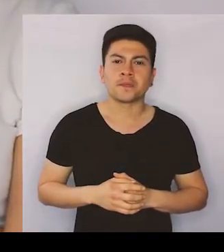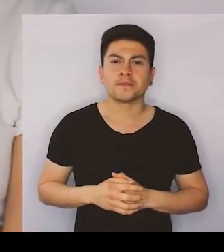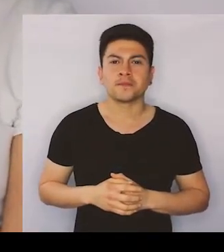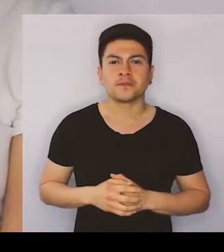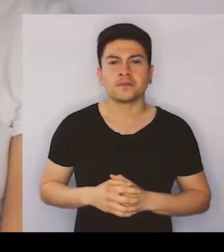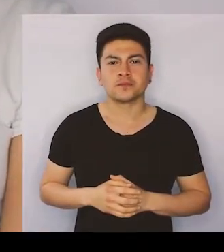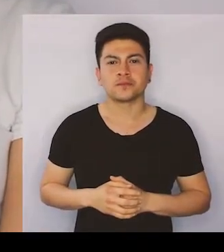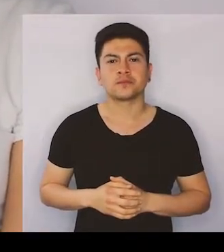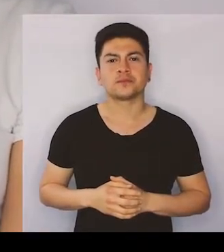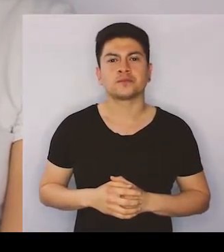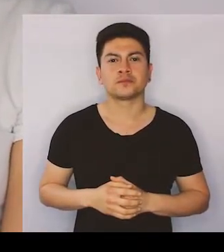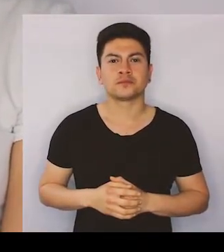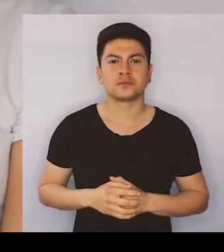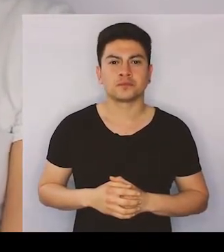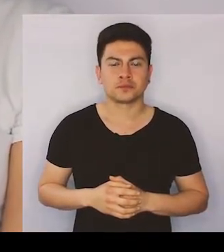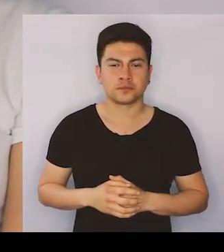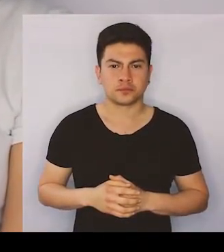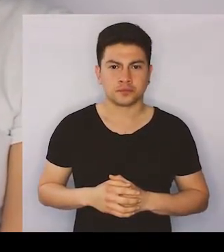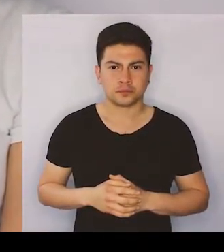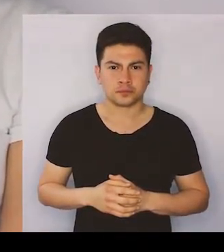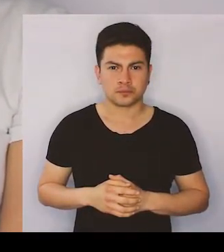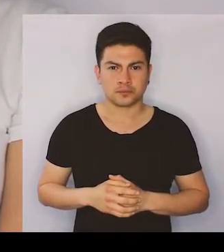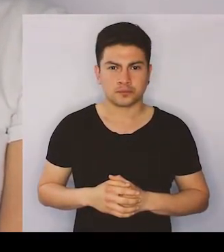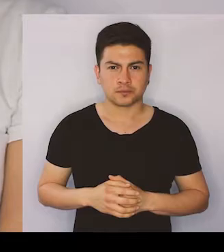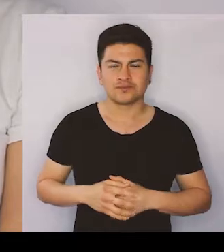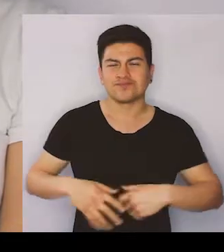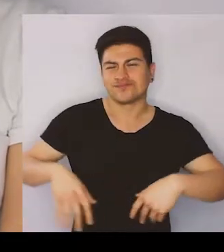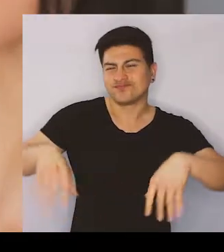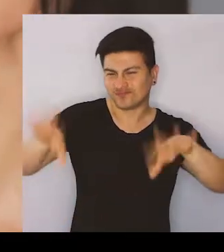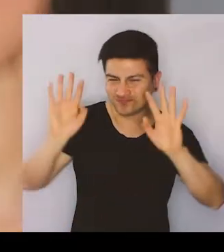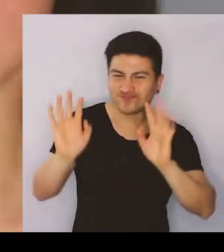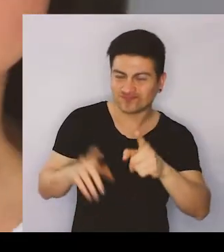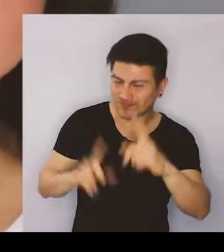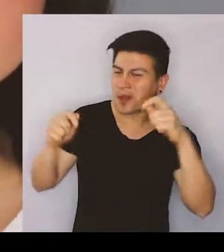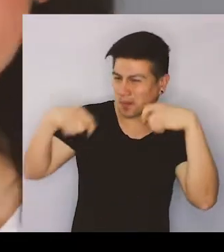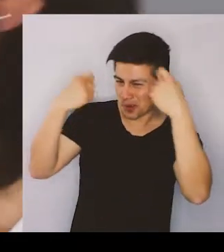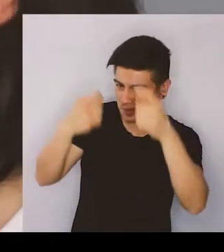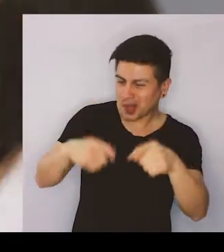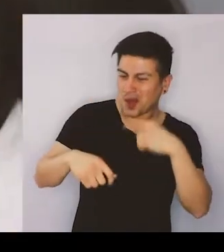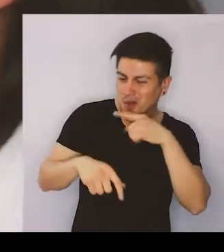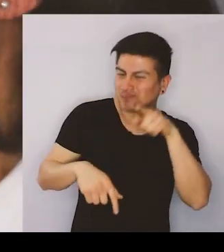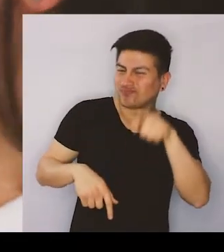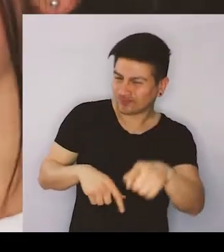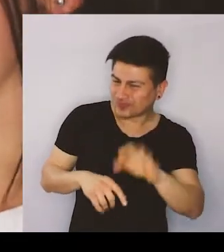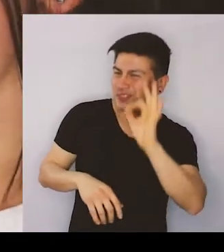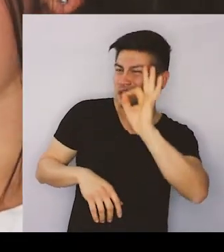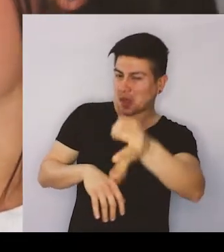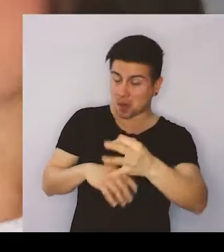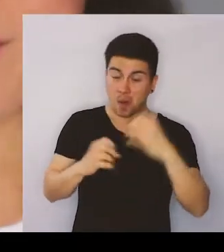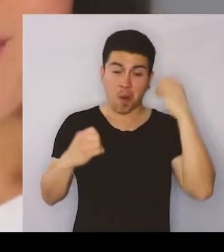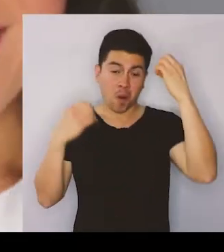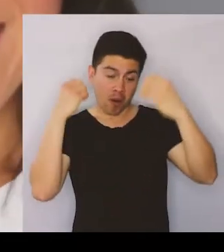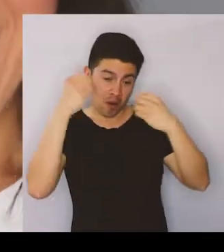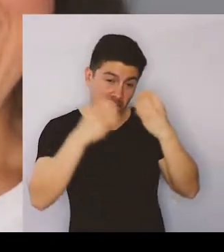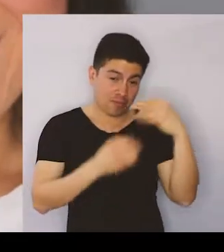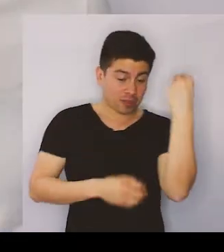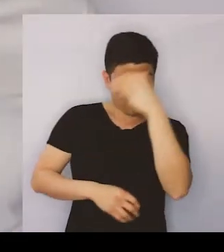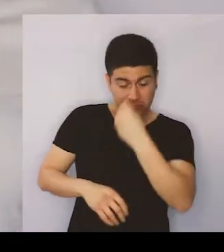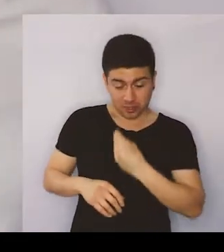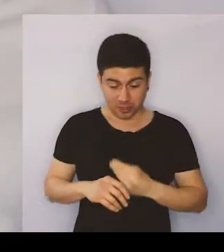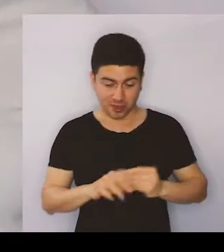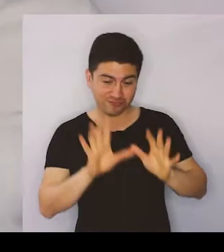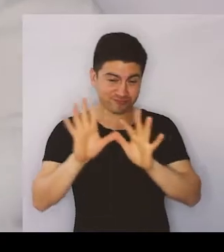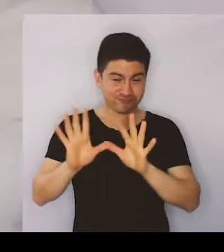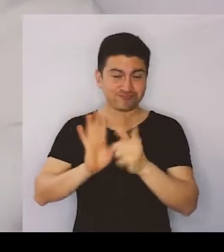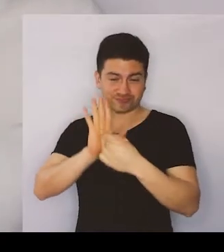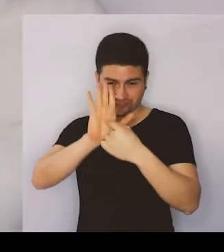Además, ¿qué importa si era corta o no su falda? Ay, seguro llama de rumba Así toda arreglada y toda